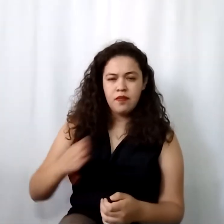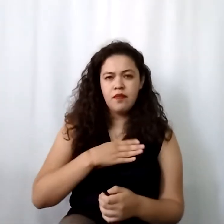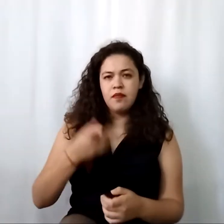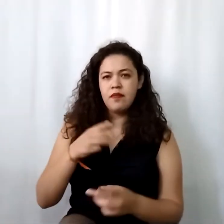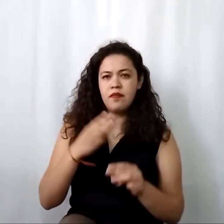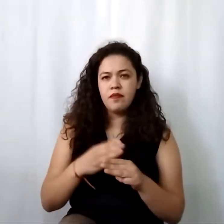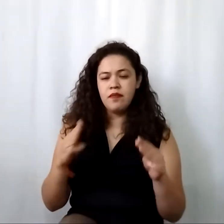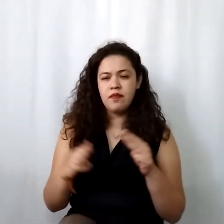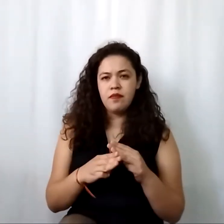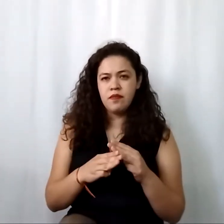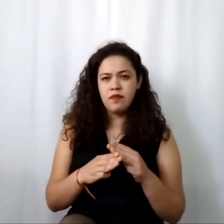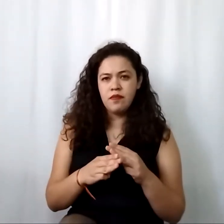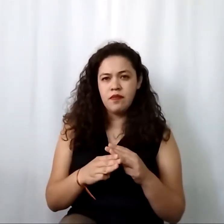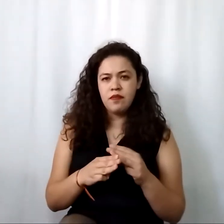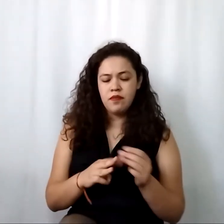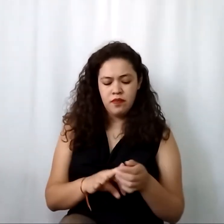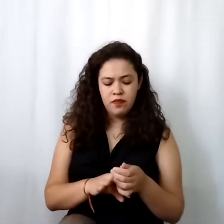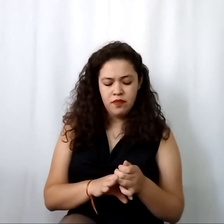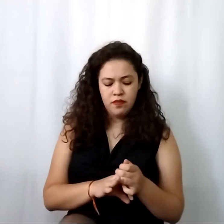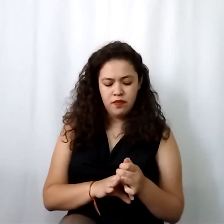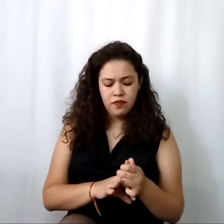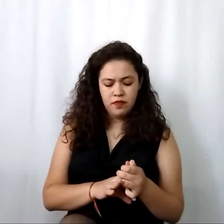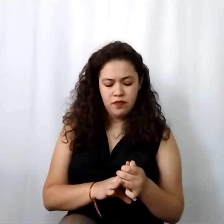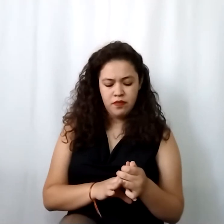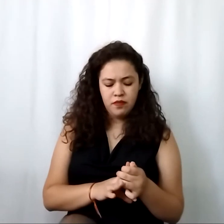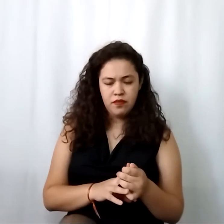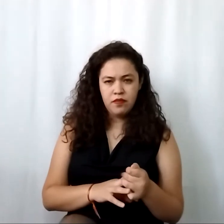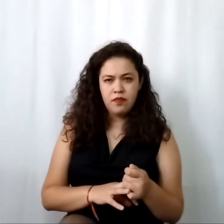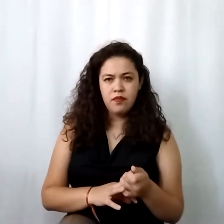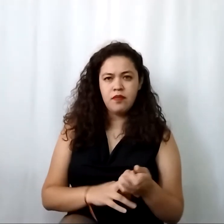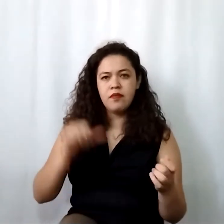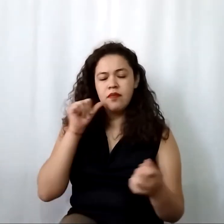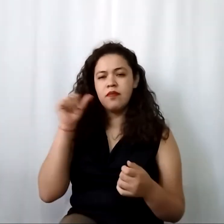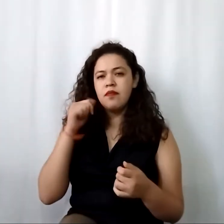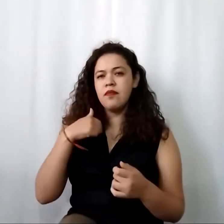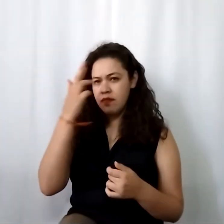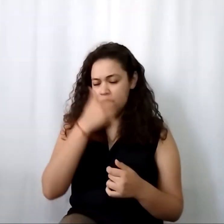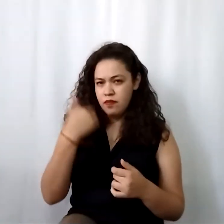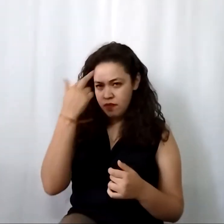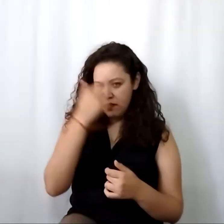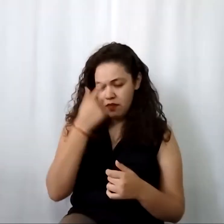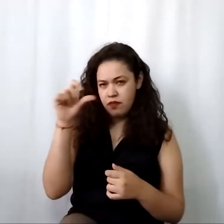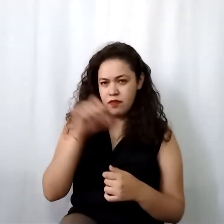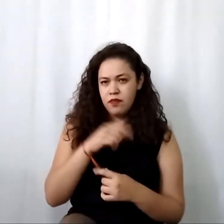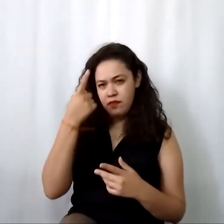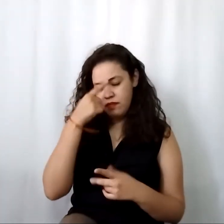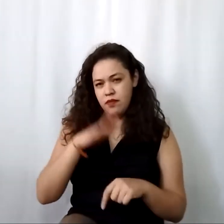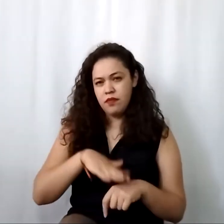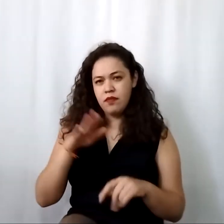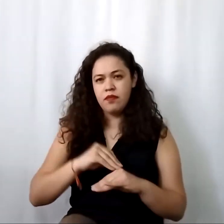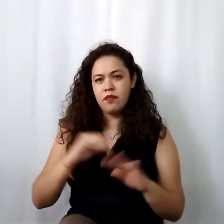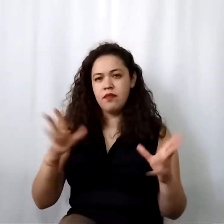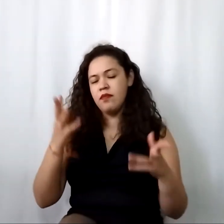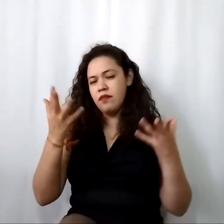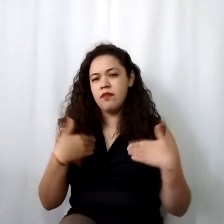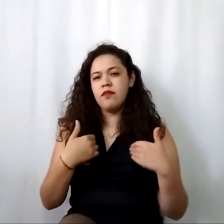un principio. Entonces, ayer me aboqué a estar revisando lo que nos tocaba hoy para tener una mayor claridad y asimilación de lo que